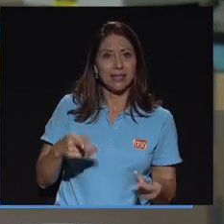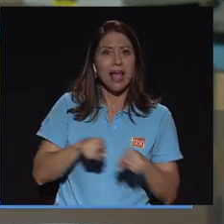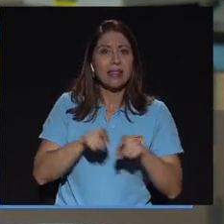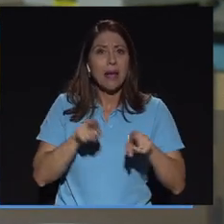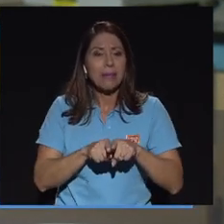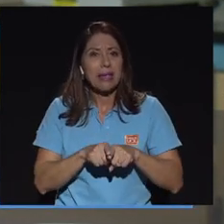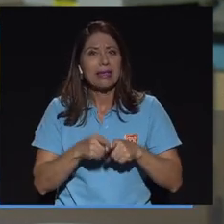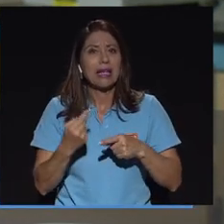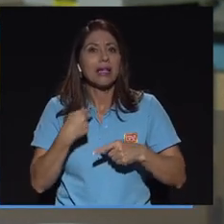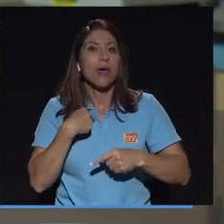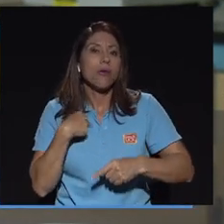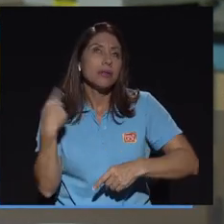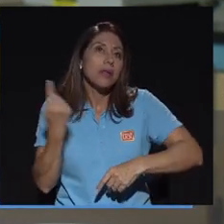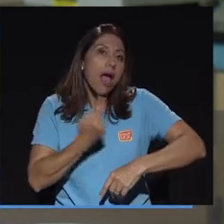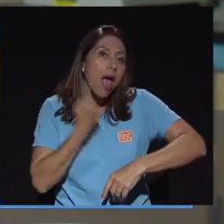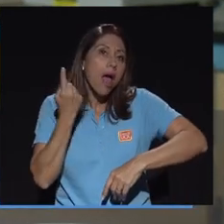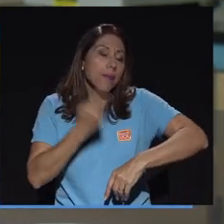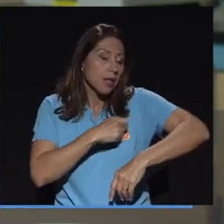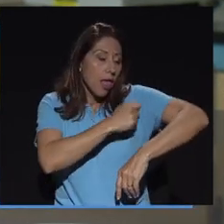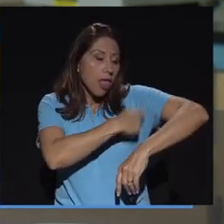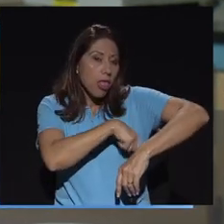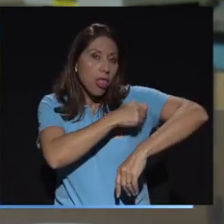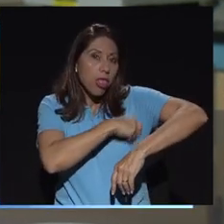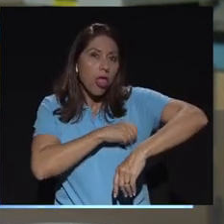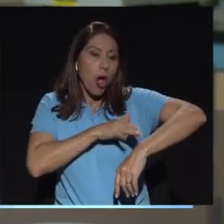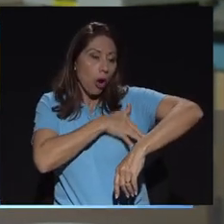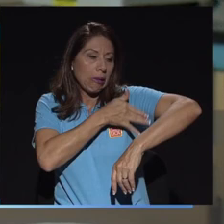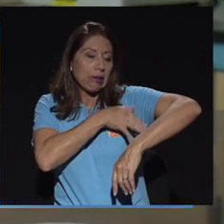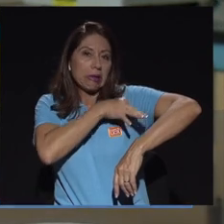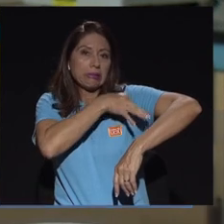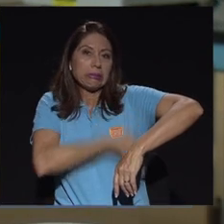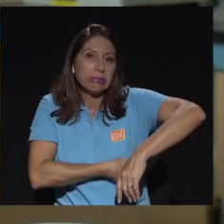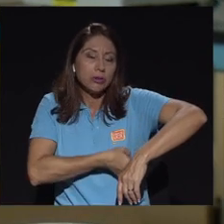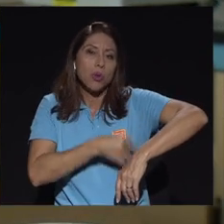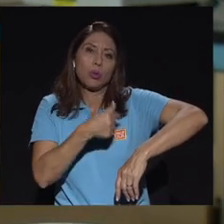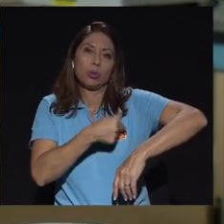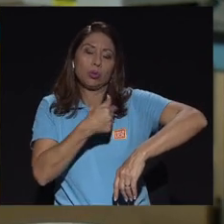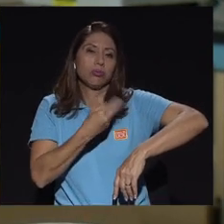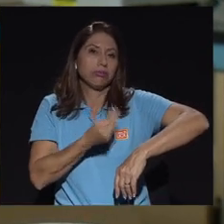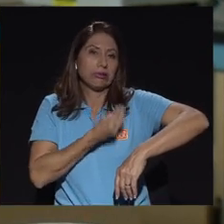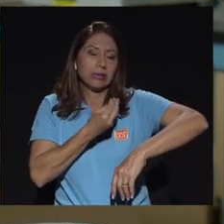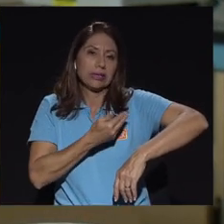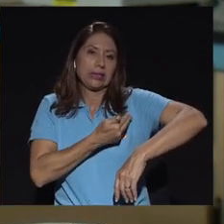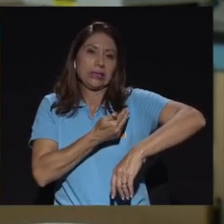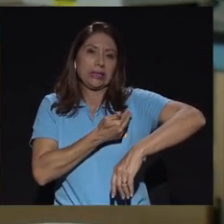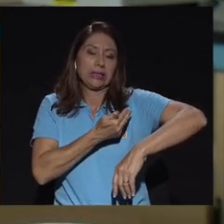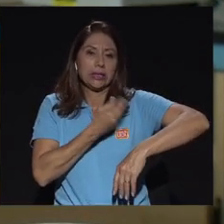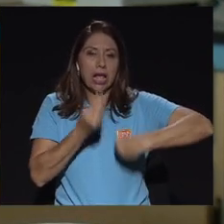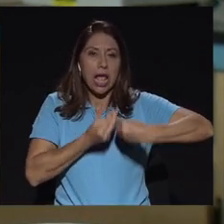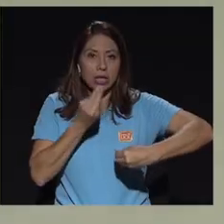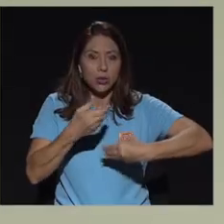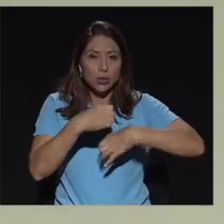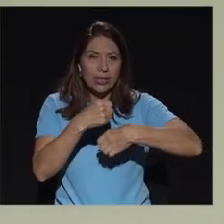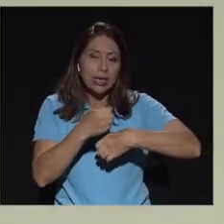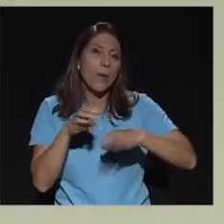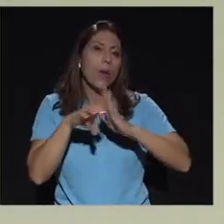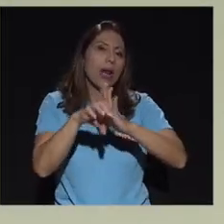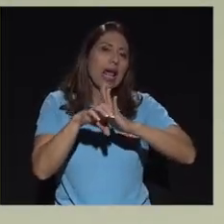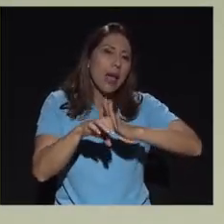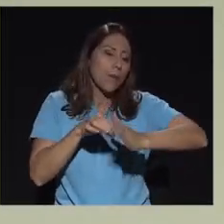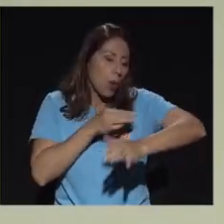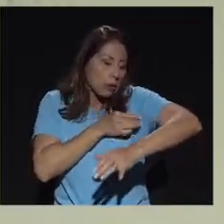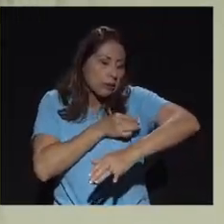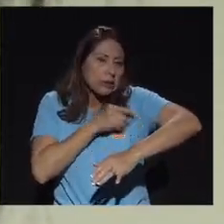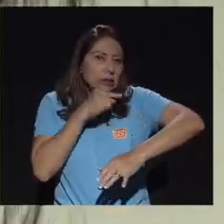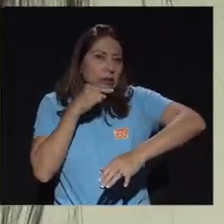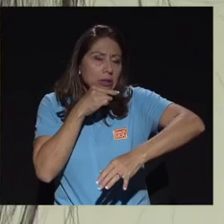incómodo que resulta estar depilándose o rasurándose constantemente y en las molestias que causa dicha práctica, como